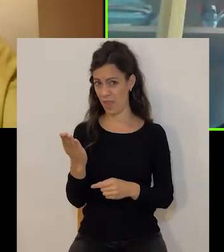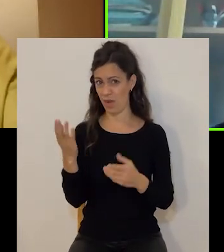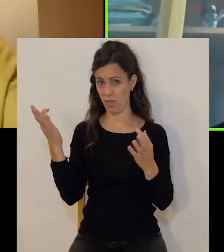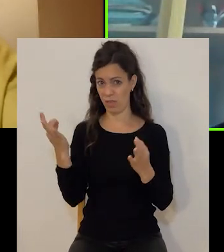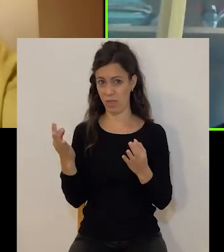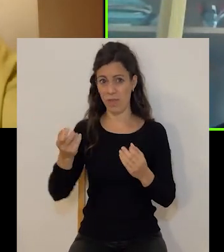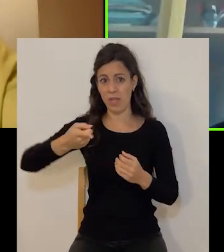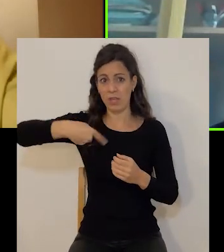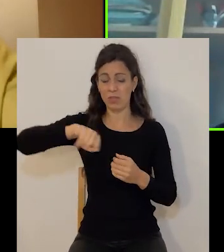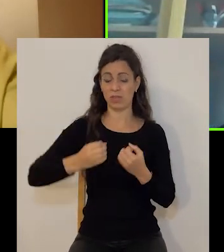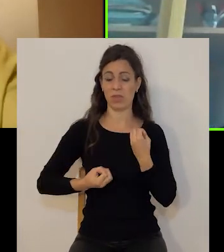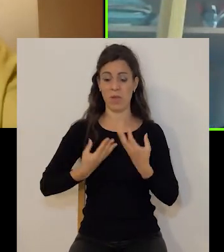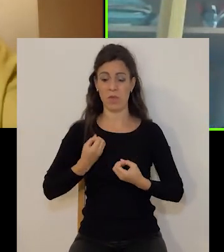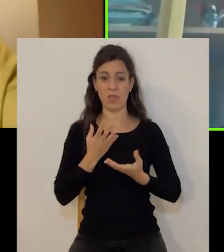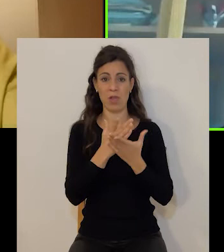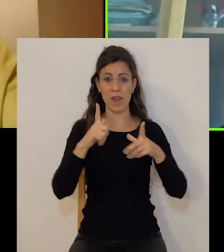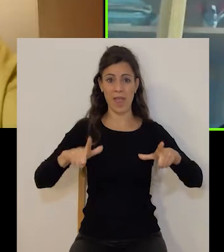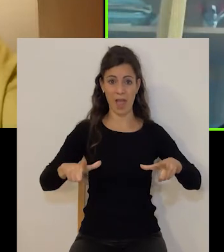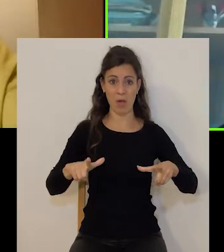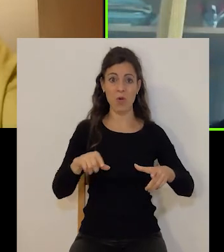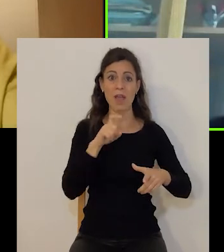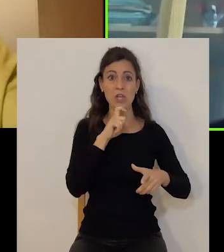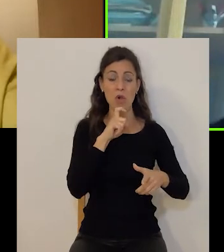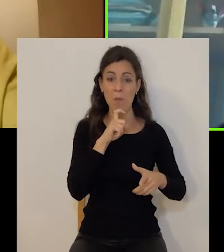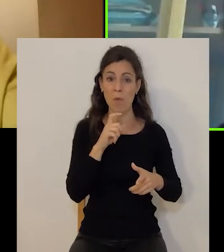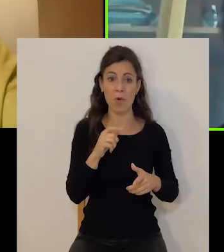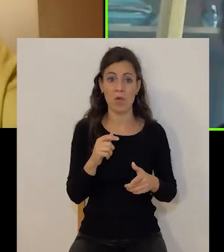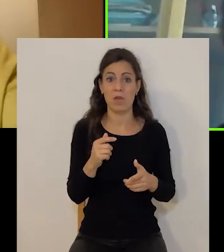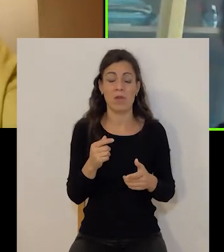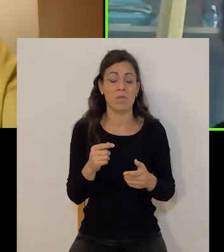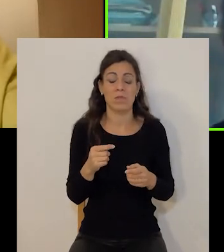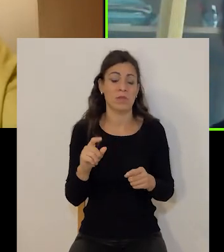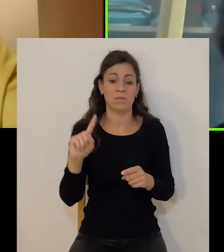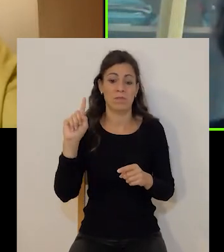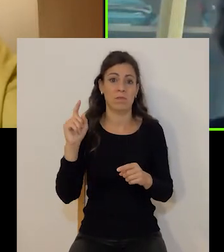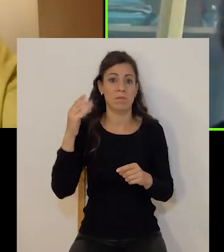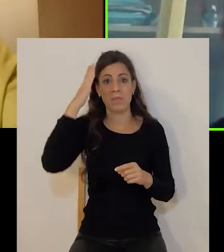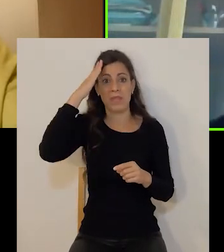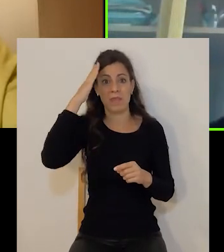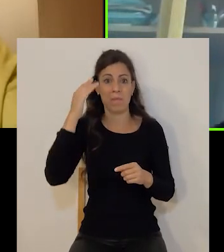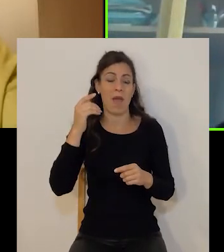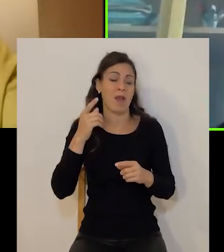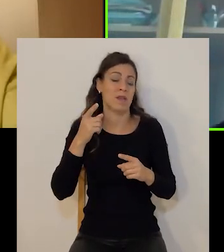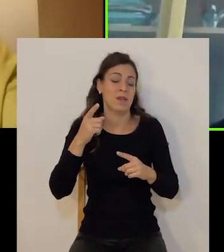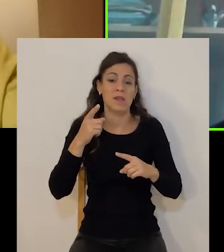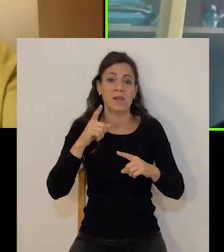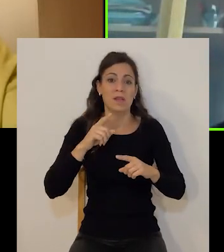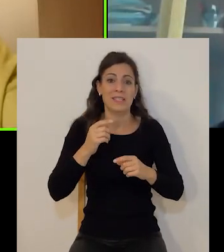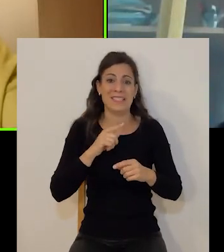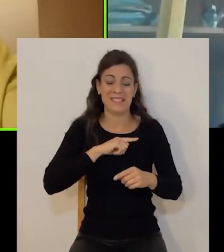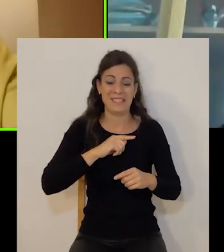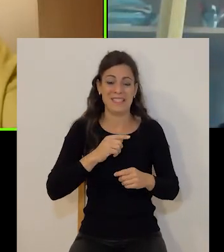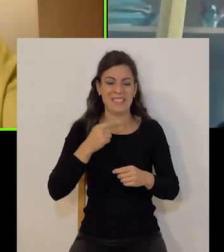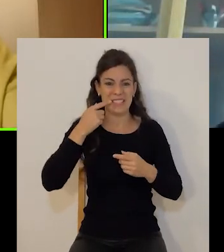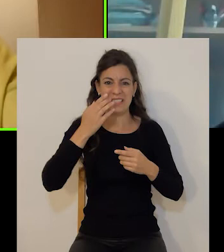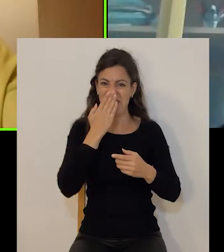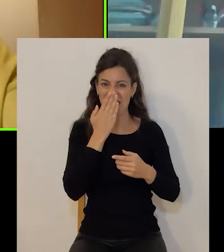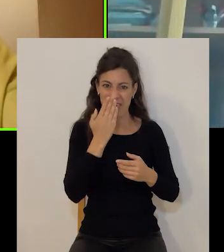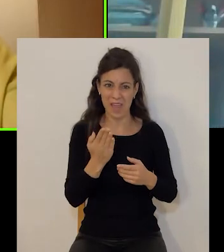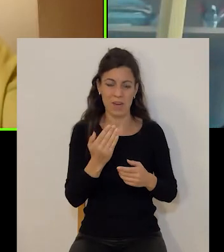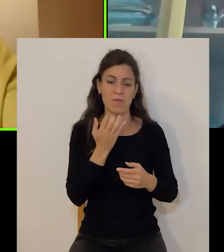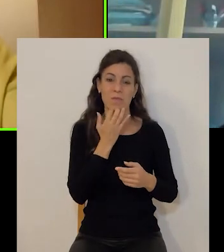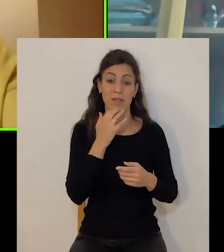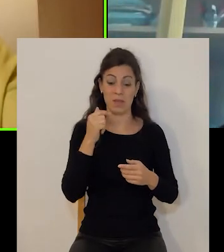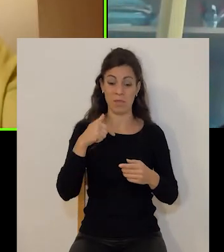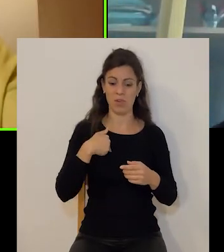el aula, lo primero hay que ser muy sincero y decirle, estoy mal. Hoy he tenido un día duro, yo se lo digo, estoy mal, estoy